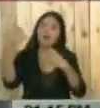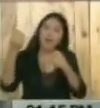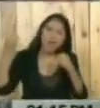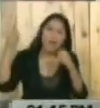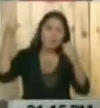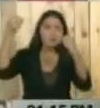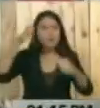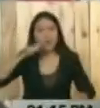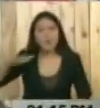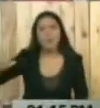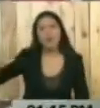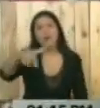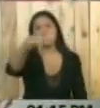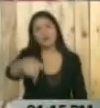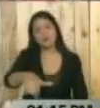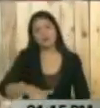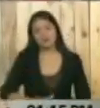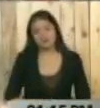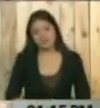Delta, Macuro!